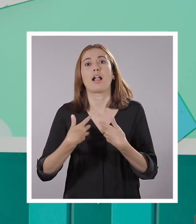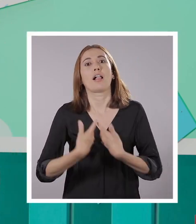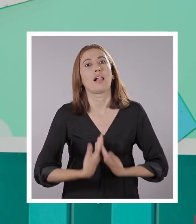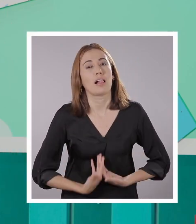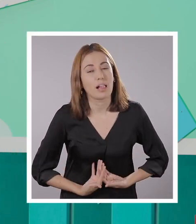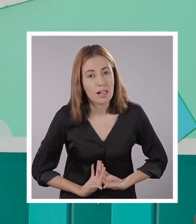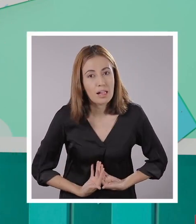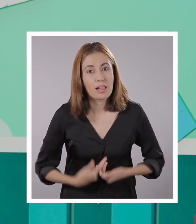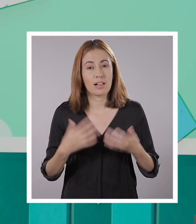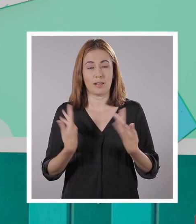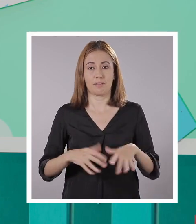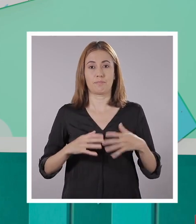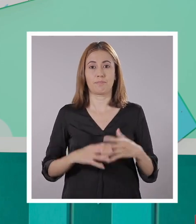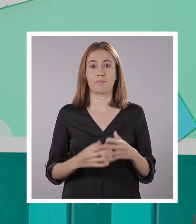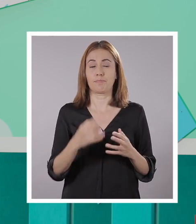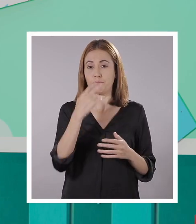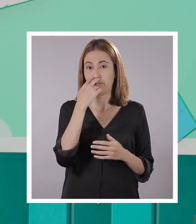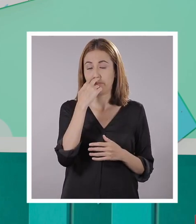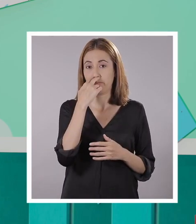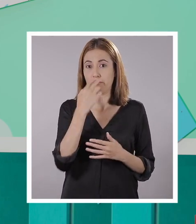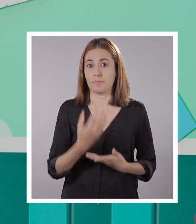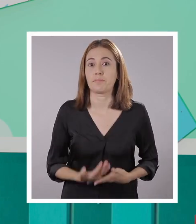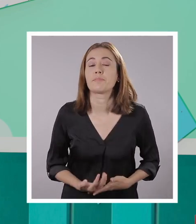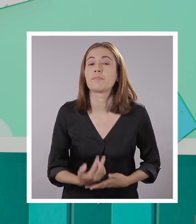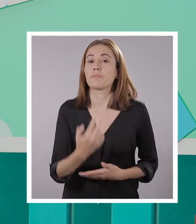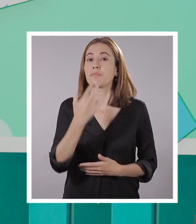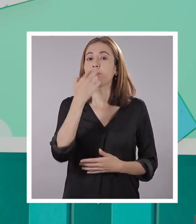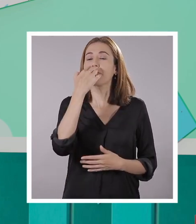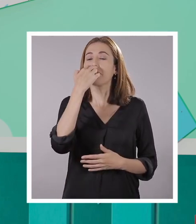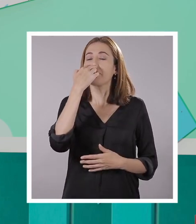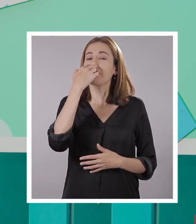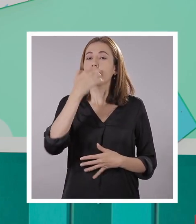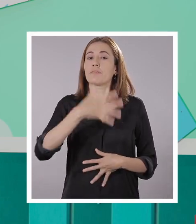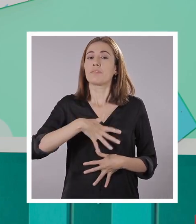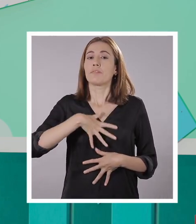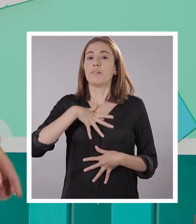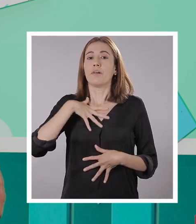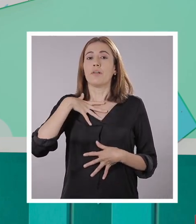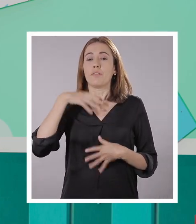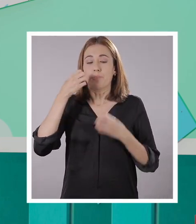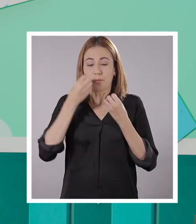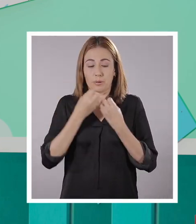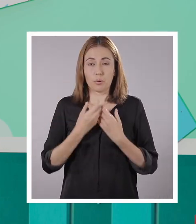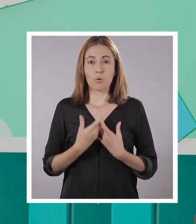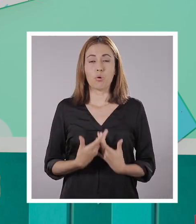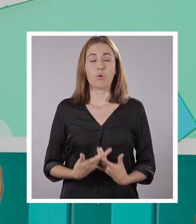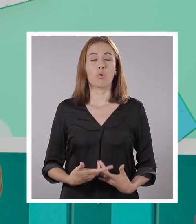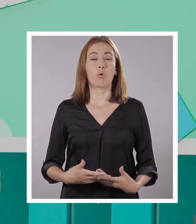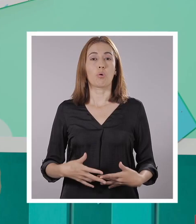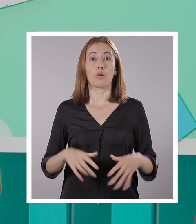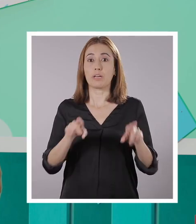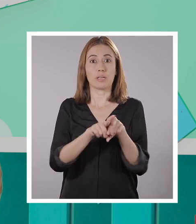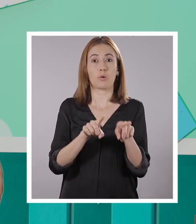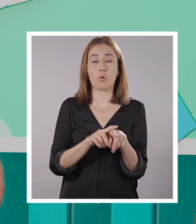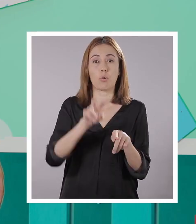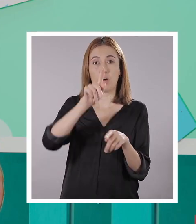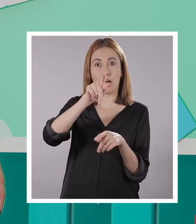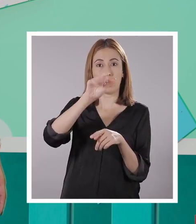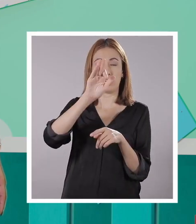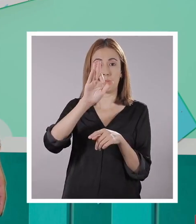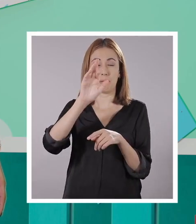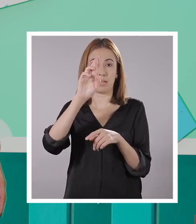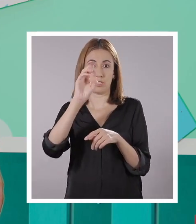estamos exhaustas y tenemos un patrón para respirar. Respirar también es un patrón. Inhalamos.